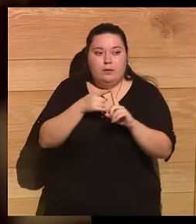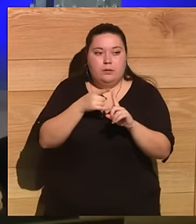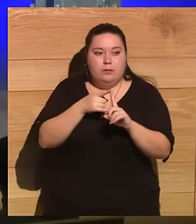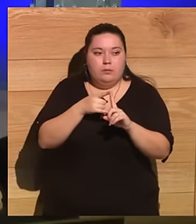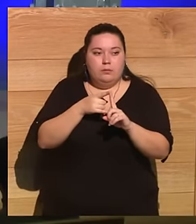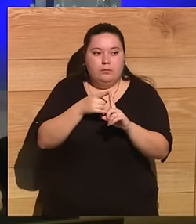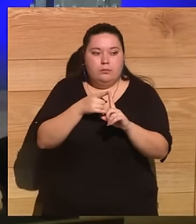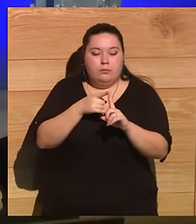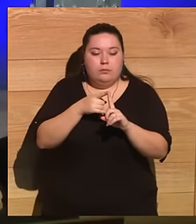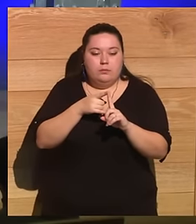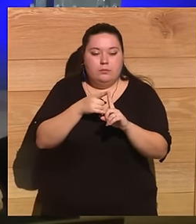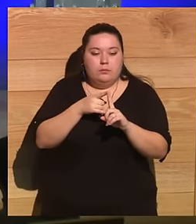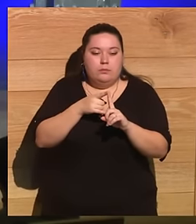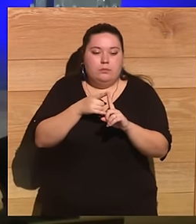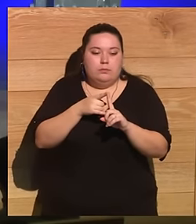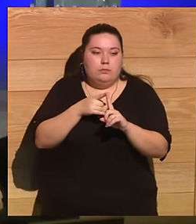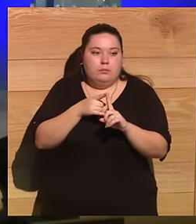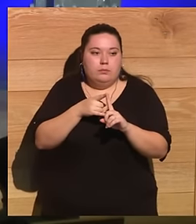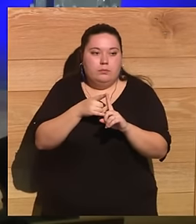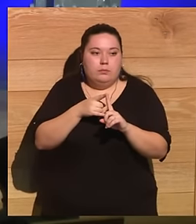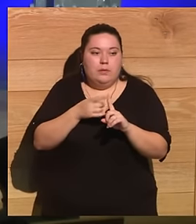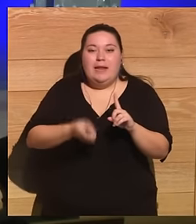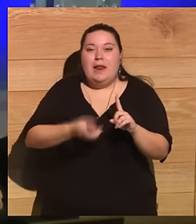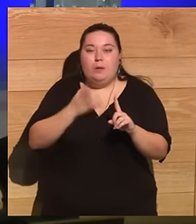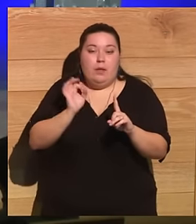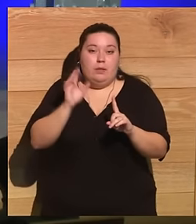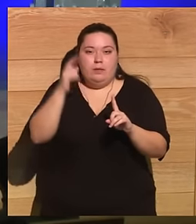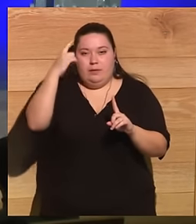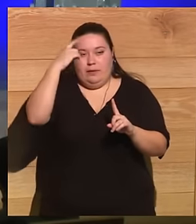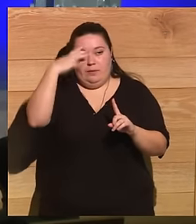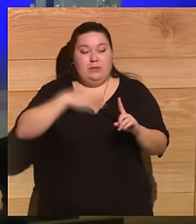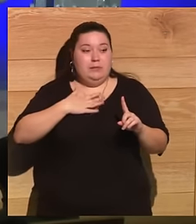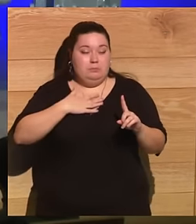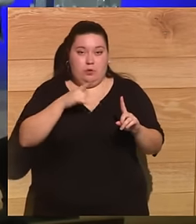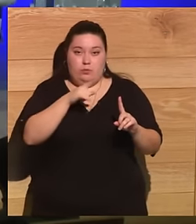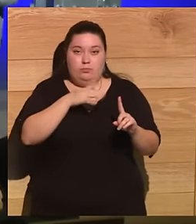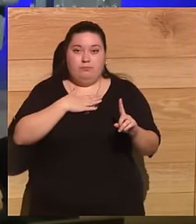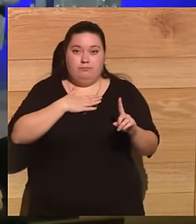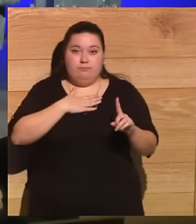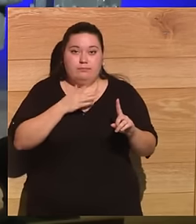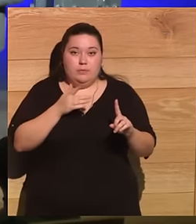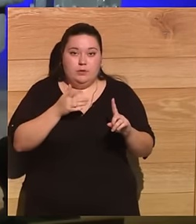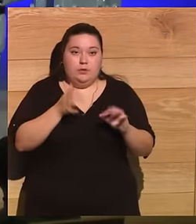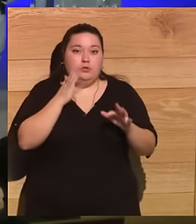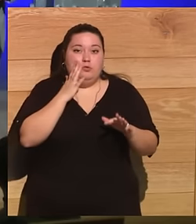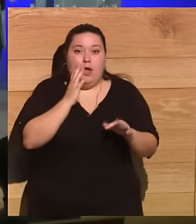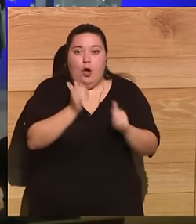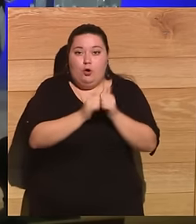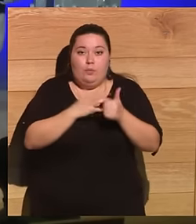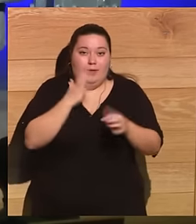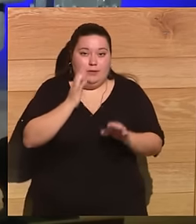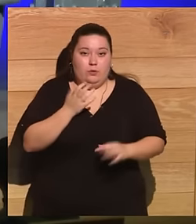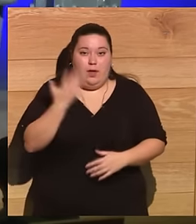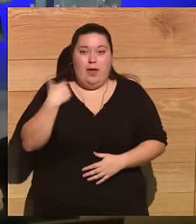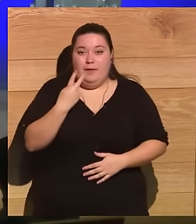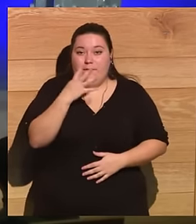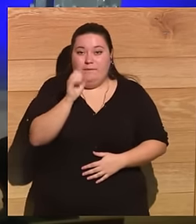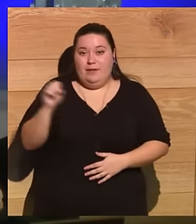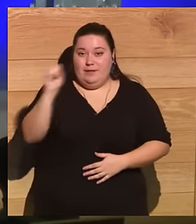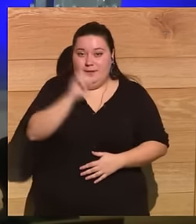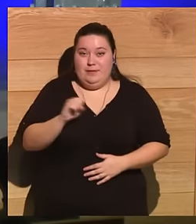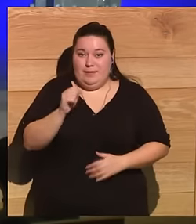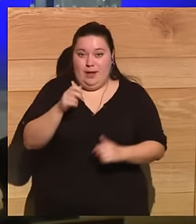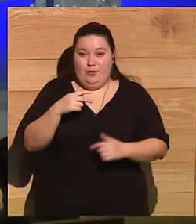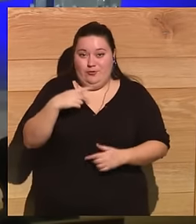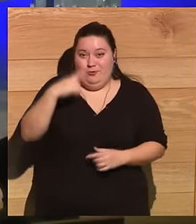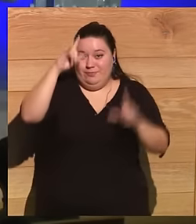alma de una persona. En este caso, este es mi cerebro, ¿de acuerdo? De hecho, es una copia de seguridad, ¿no? La escaneé hace 20 años, con lo cual,